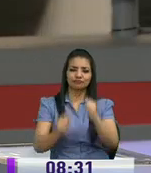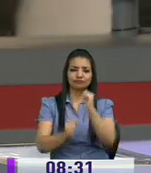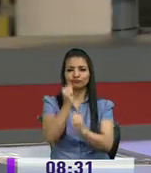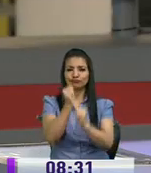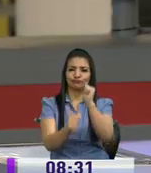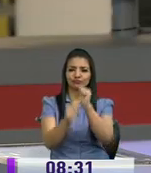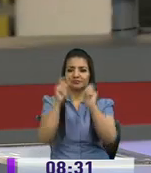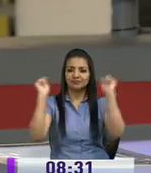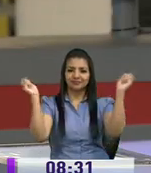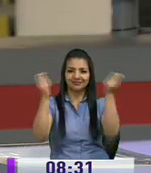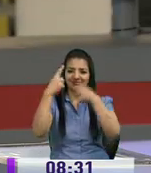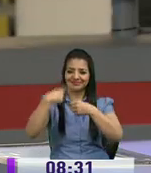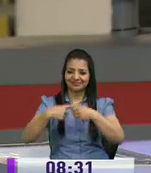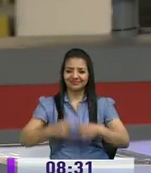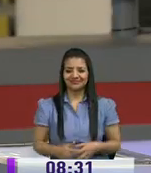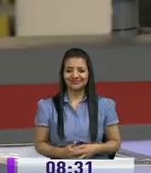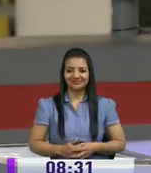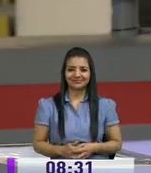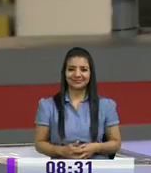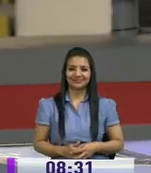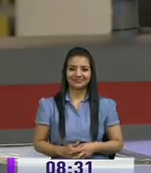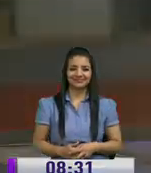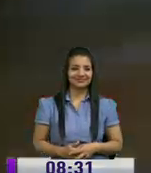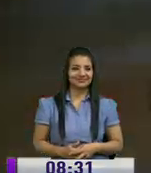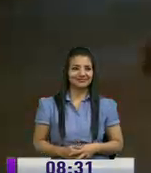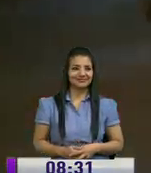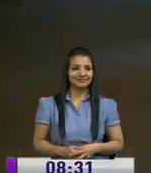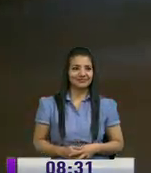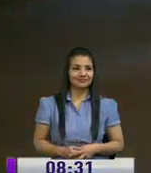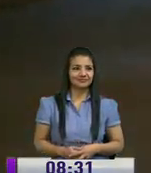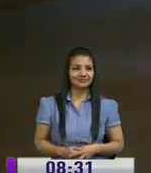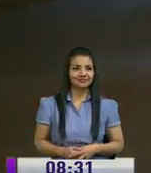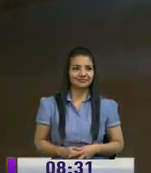de esta La Carita de Dios.